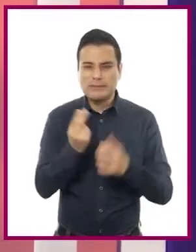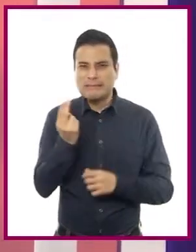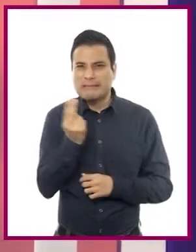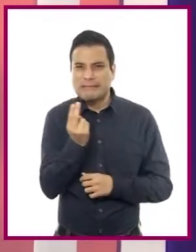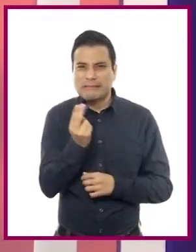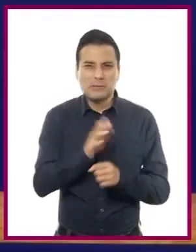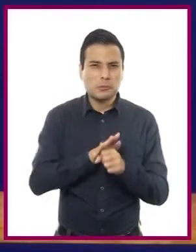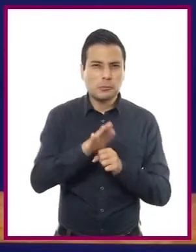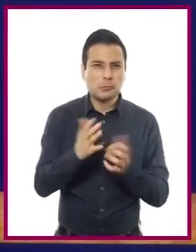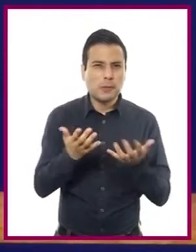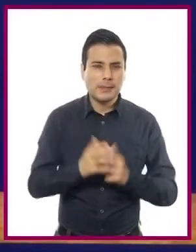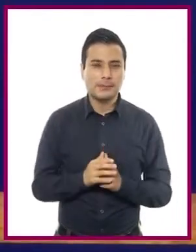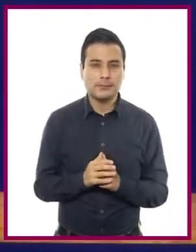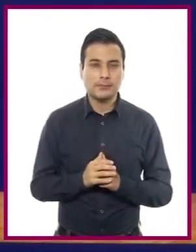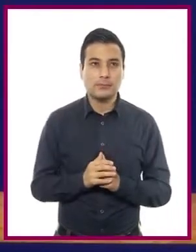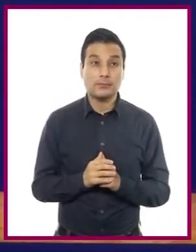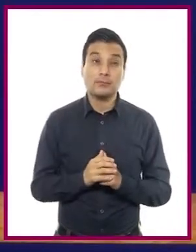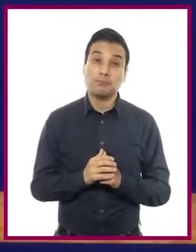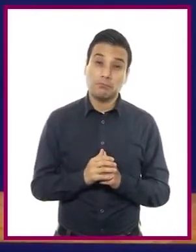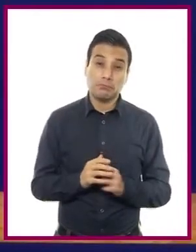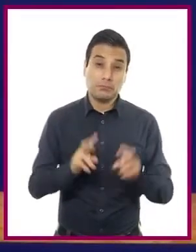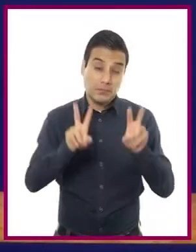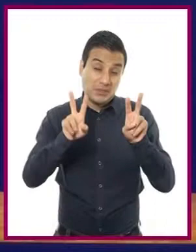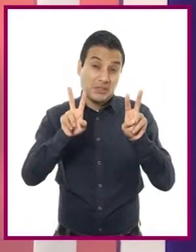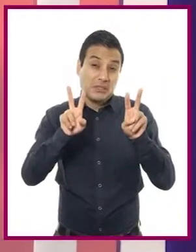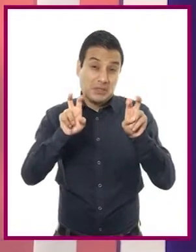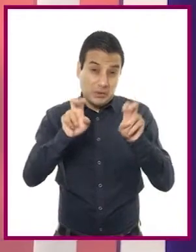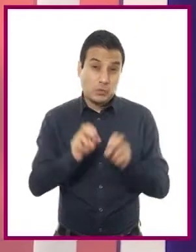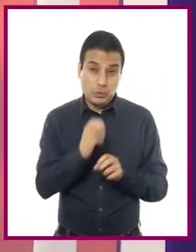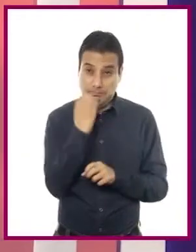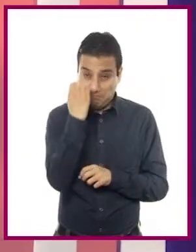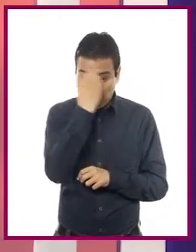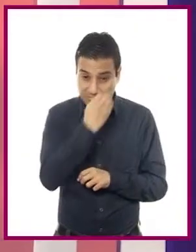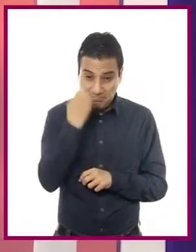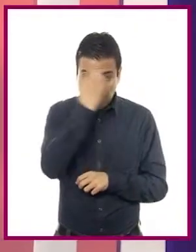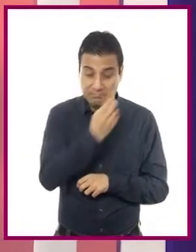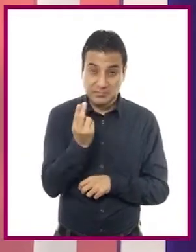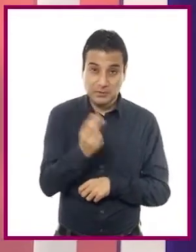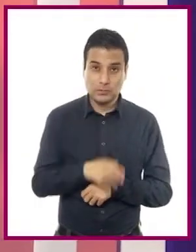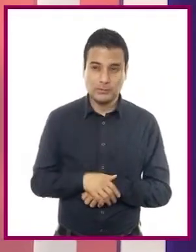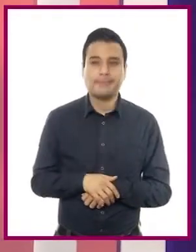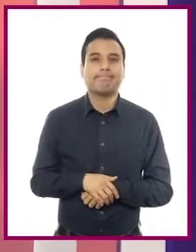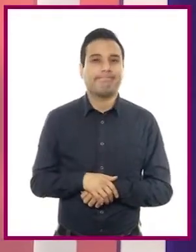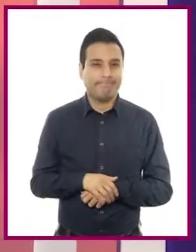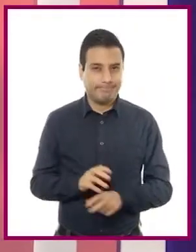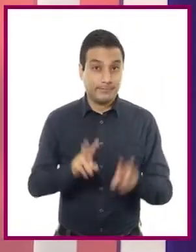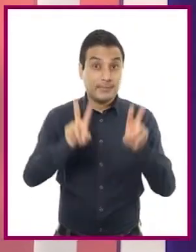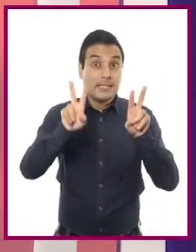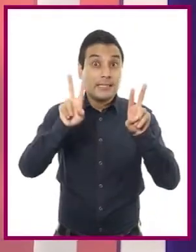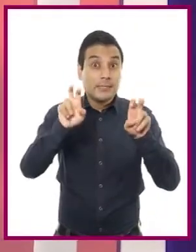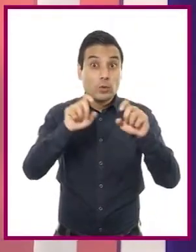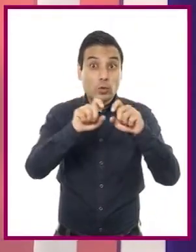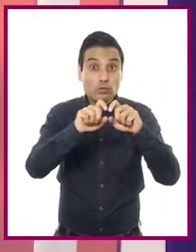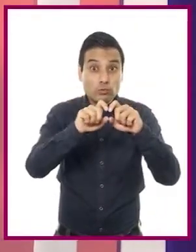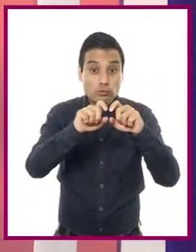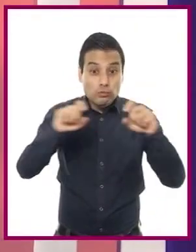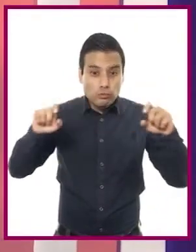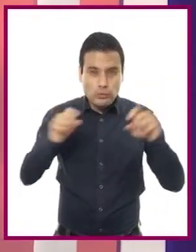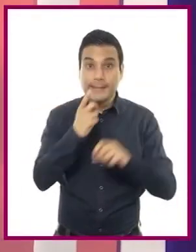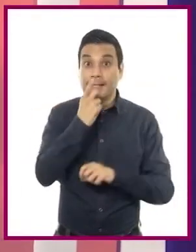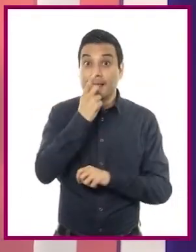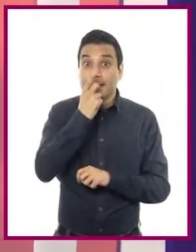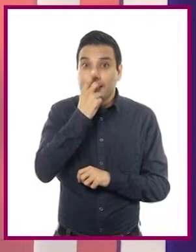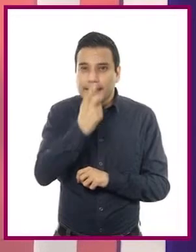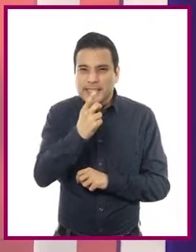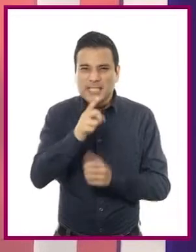de un poema? ¿Podría ser el título, maestro? Recordemos que desde el título se anuncia el contenido del